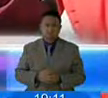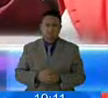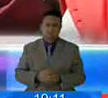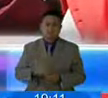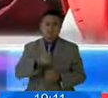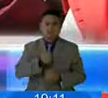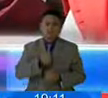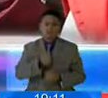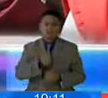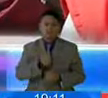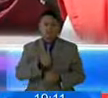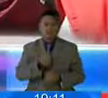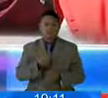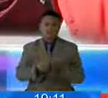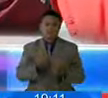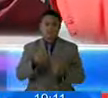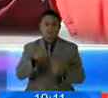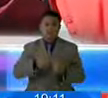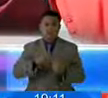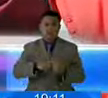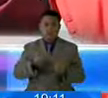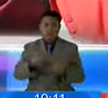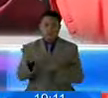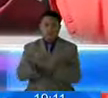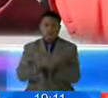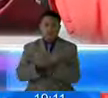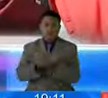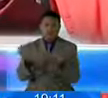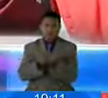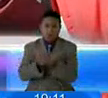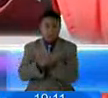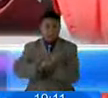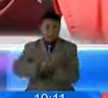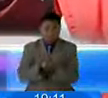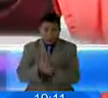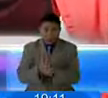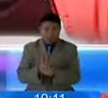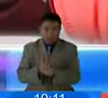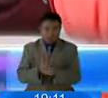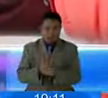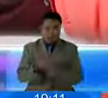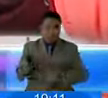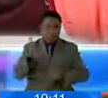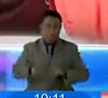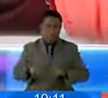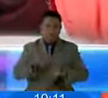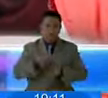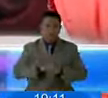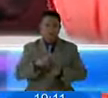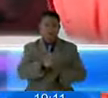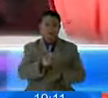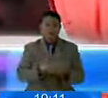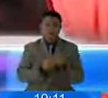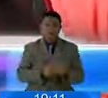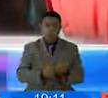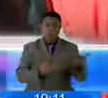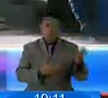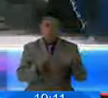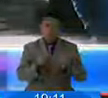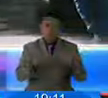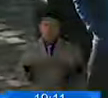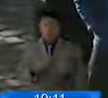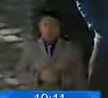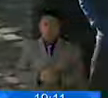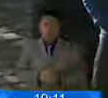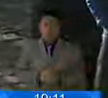podemos permitir de que la ciudad de Quito se quede sin el servicio de recolección como debe de ser, por falta de los recursos que nos está cobrando la empresa eléctrica.